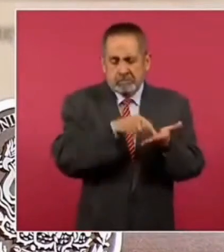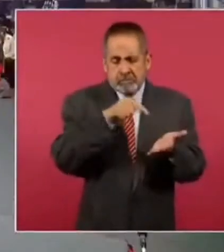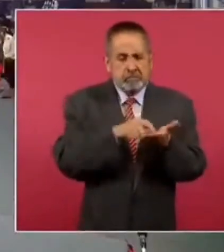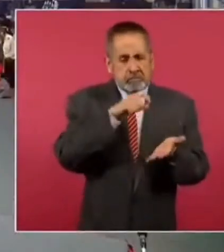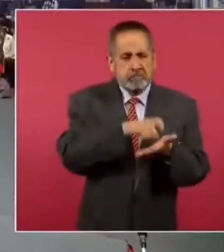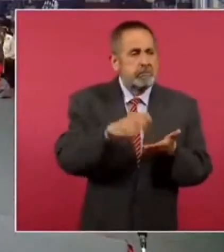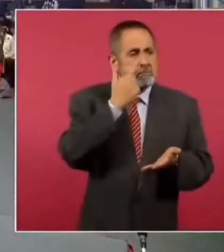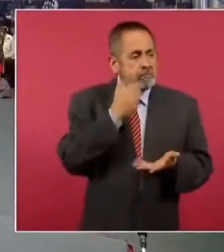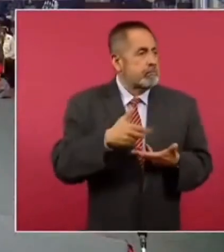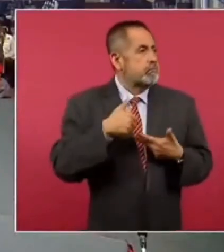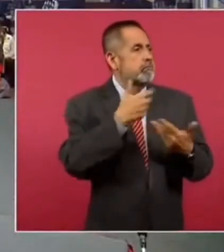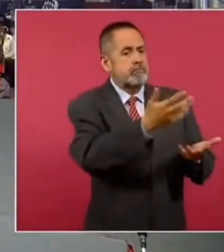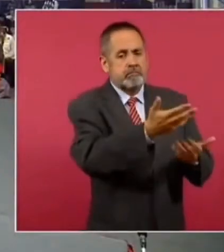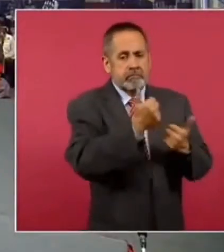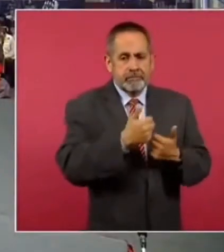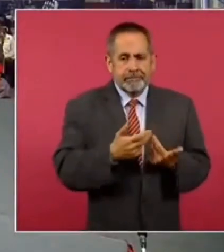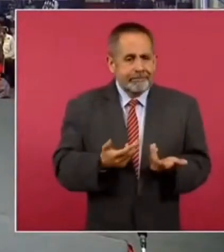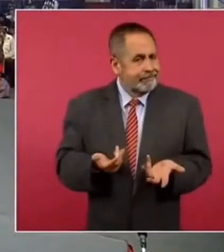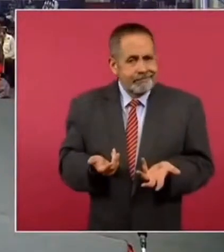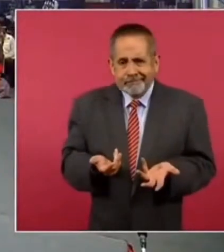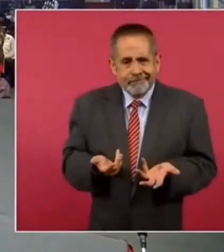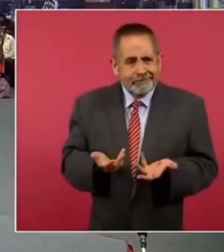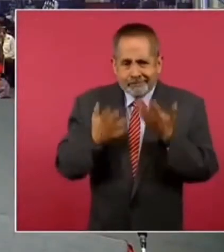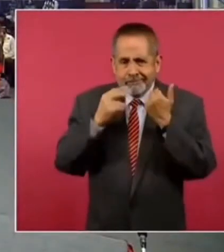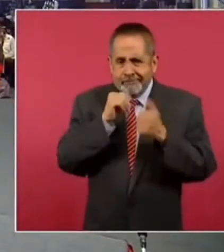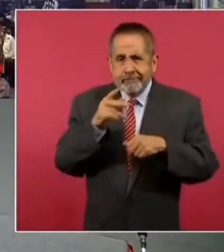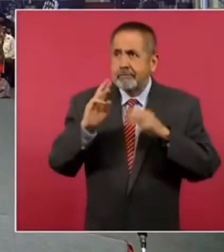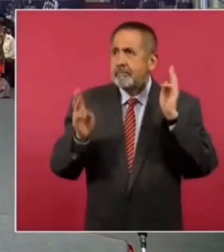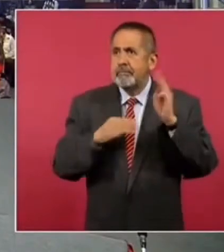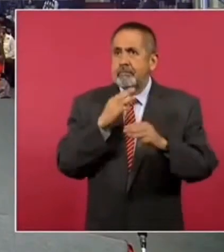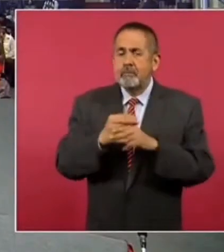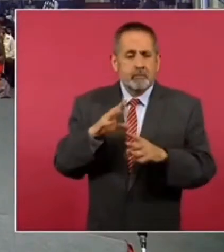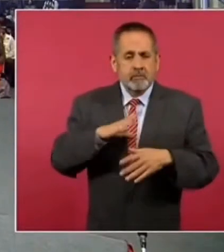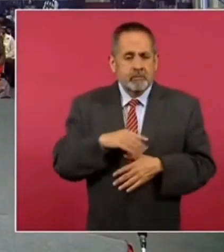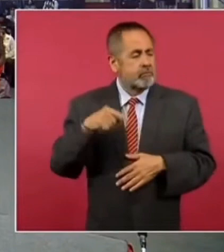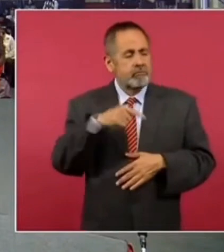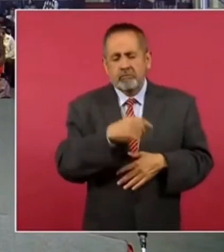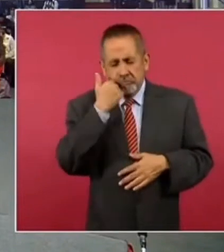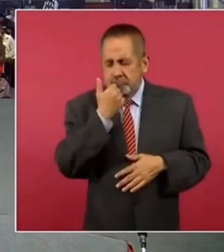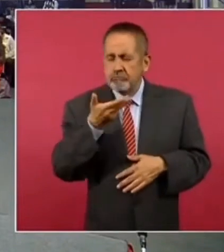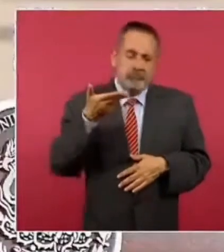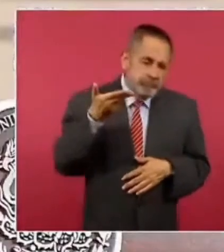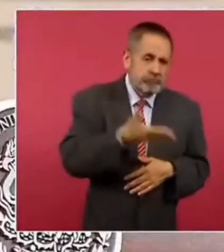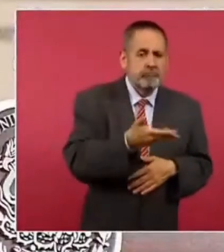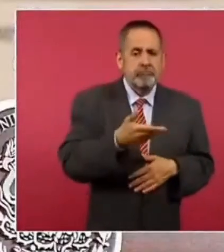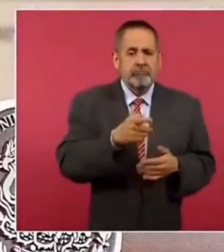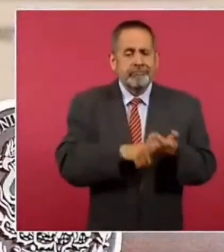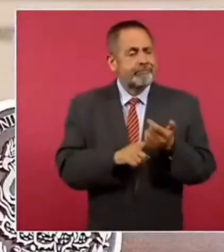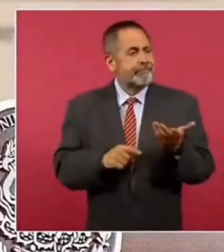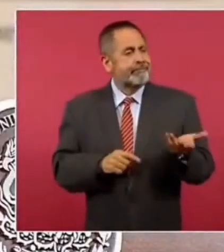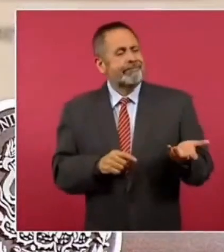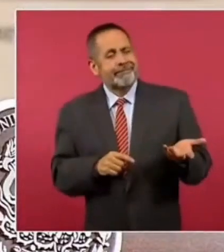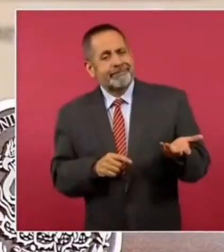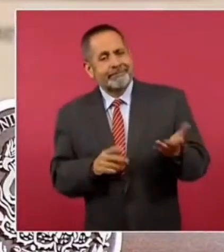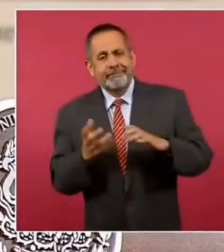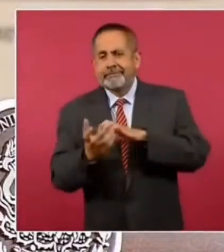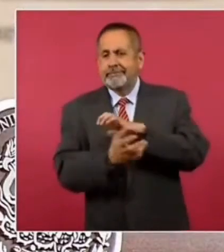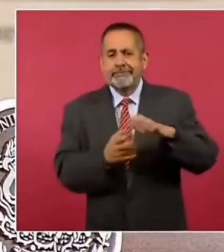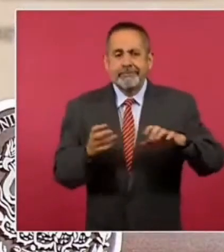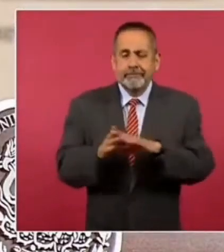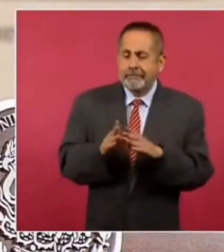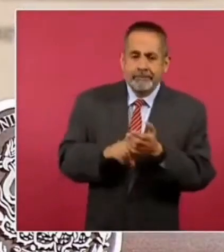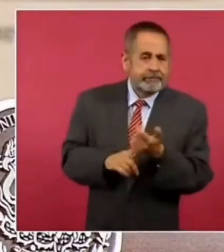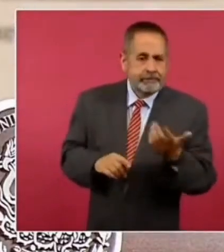de medicamentos que ya nadie estaba produciendo en el mundo, los pedían los estados. Eso generaba,